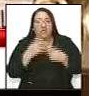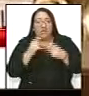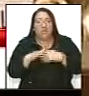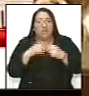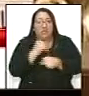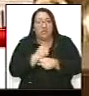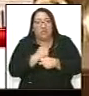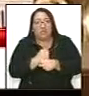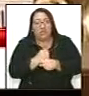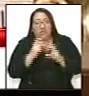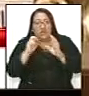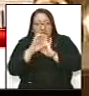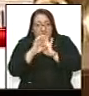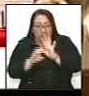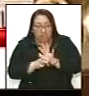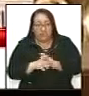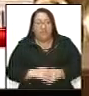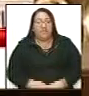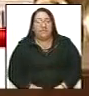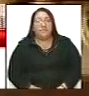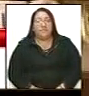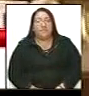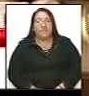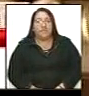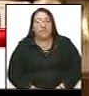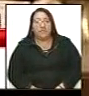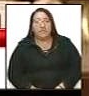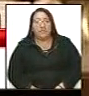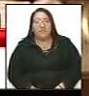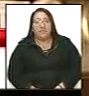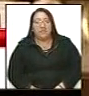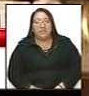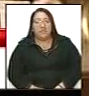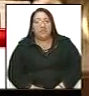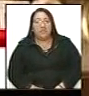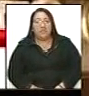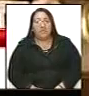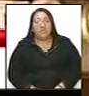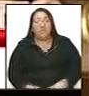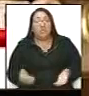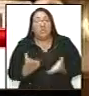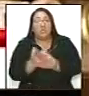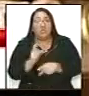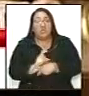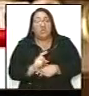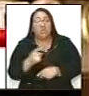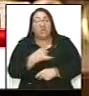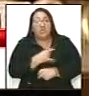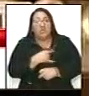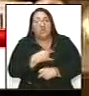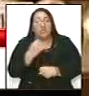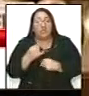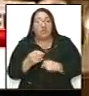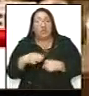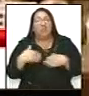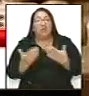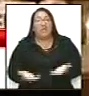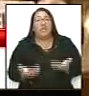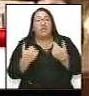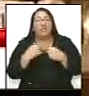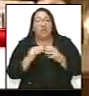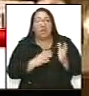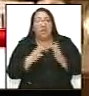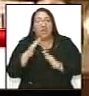fines constitucionales de la educación universitaria. Y finalmente, Presidenta, devuelve la